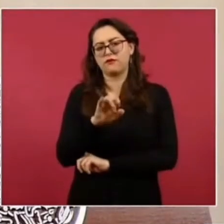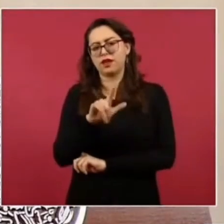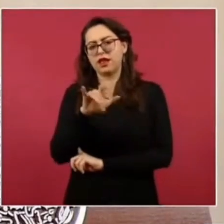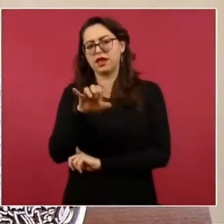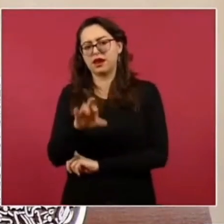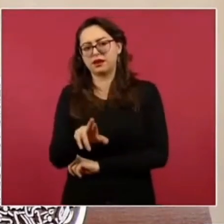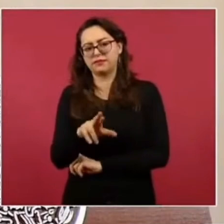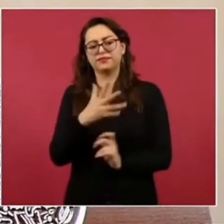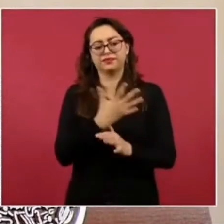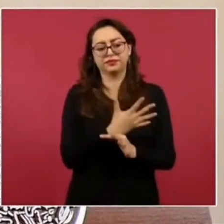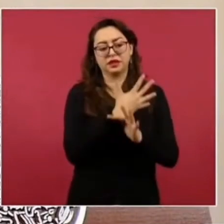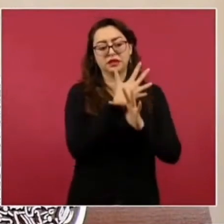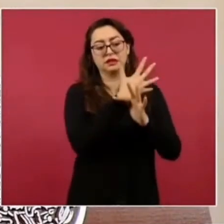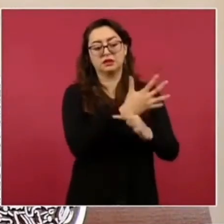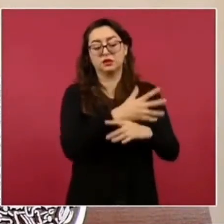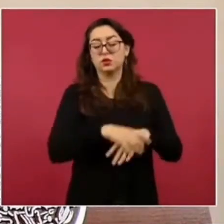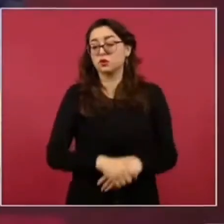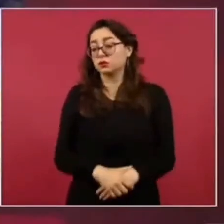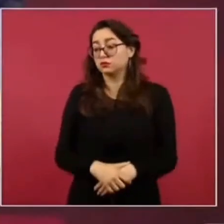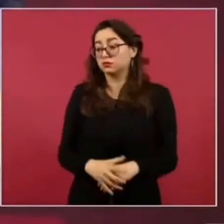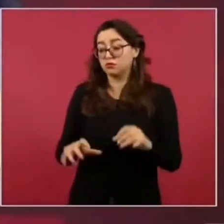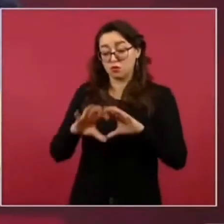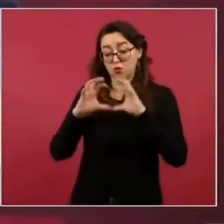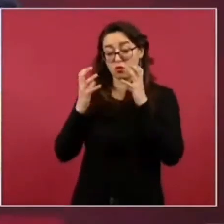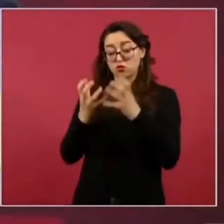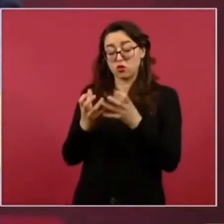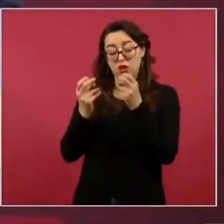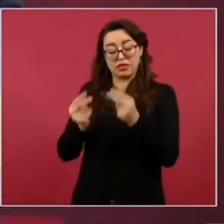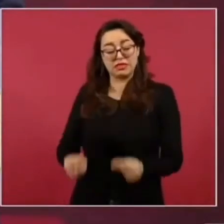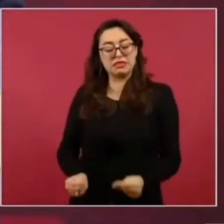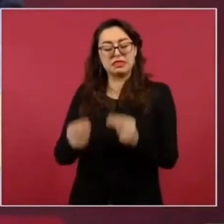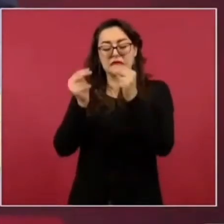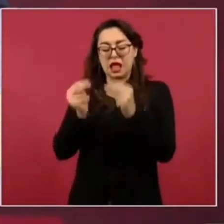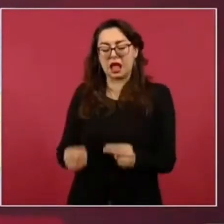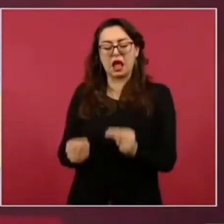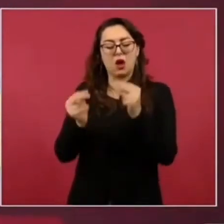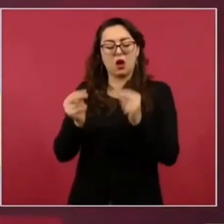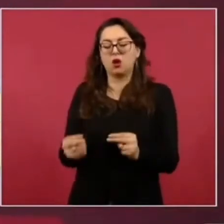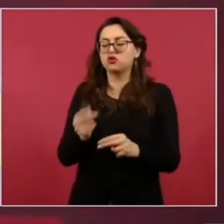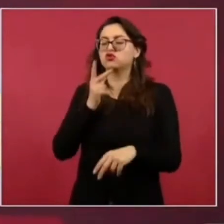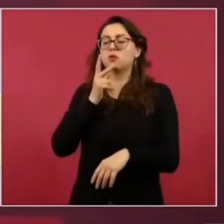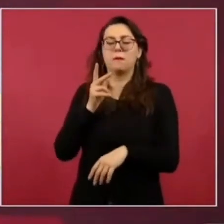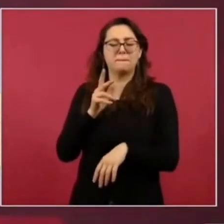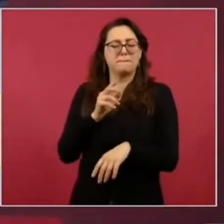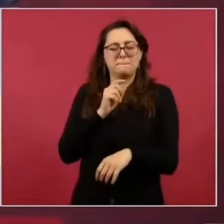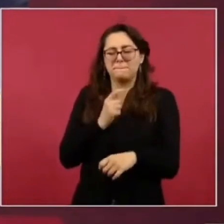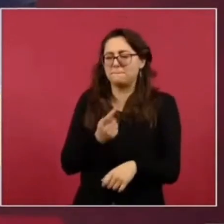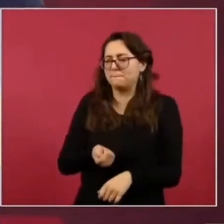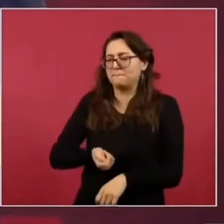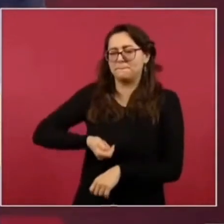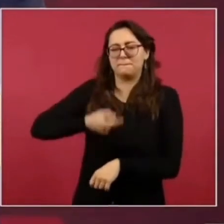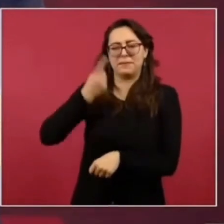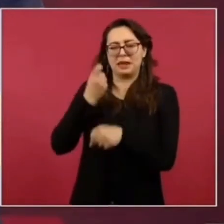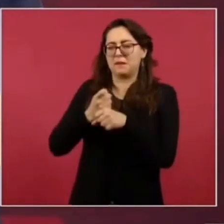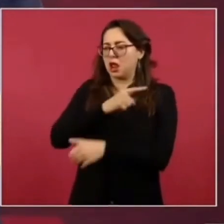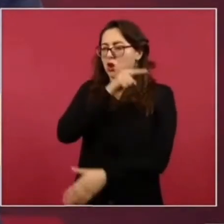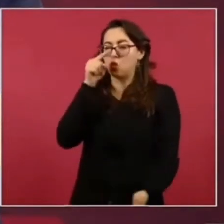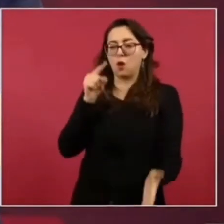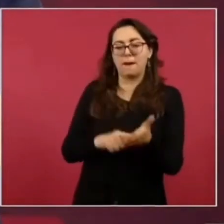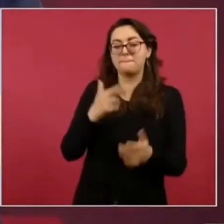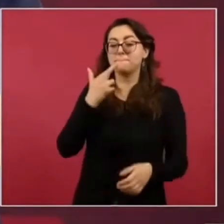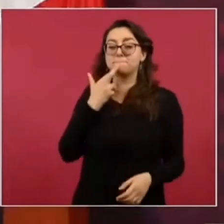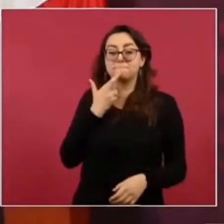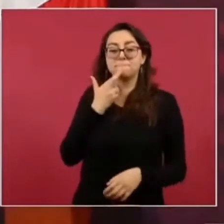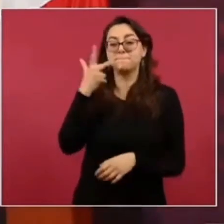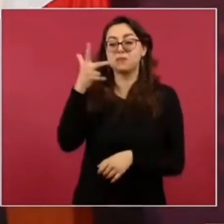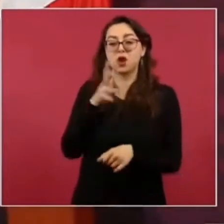mundo. Y luego agregaba, y el segundo mejor negocio del mundo es